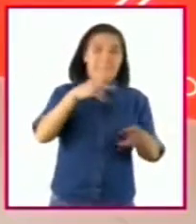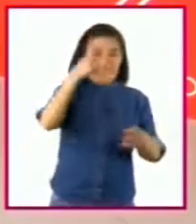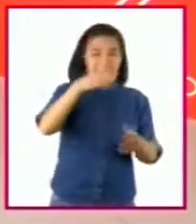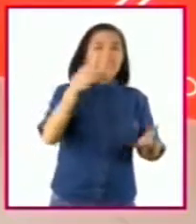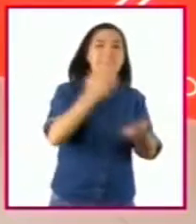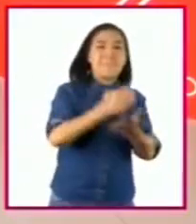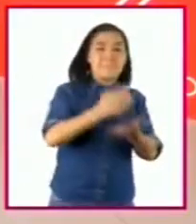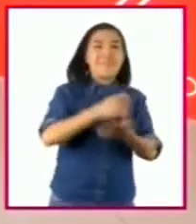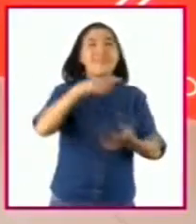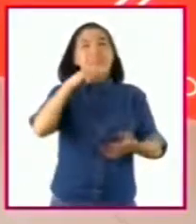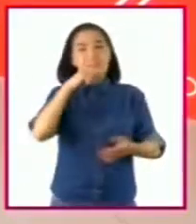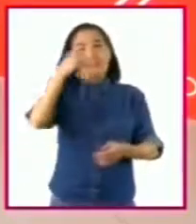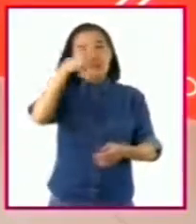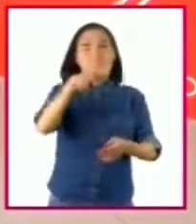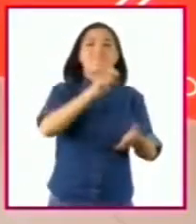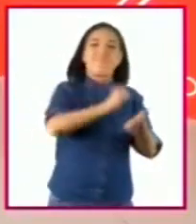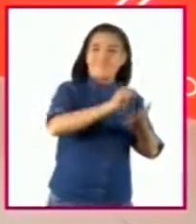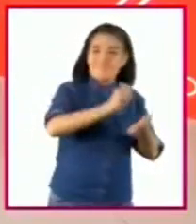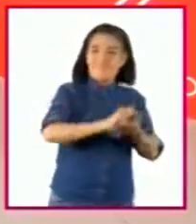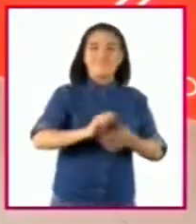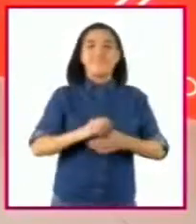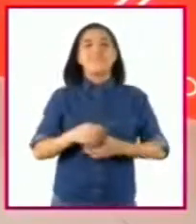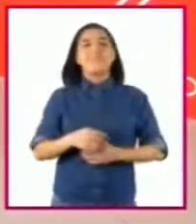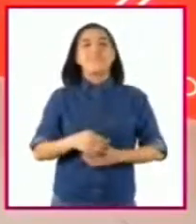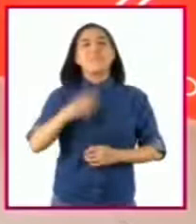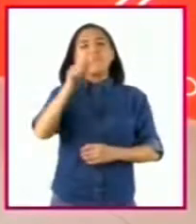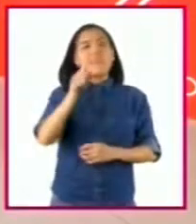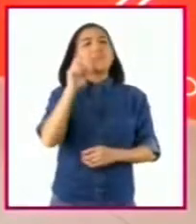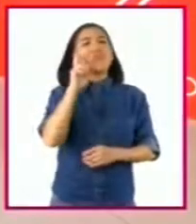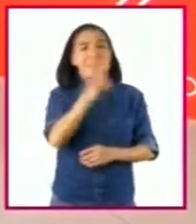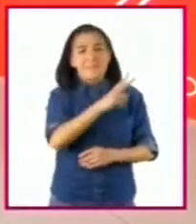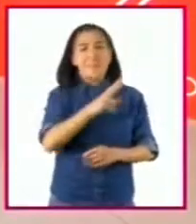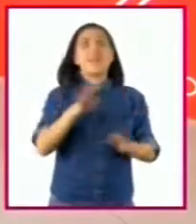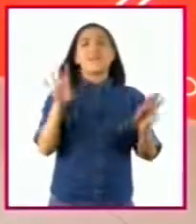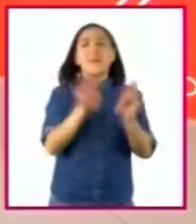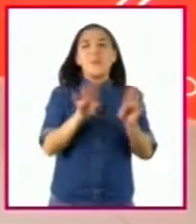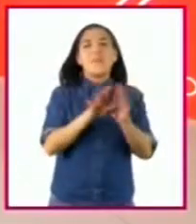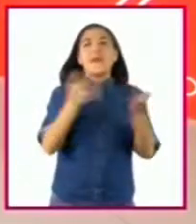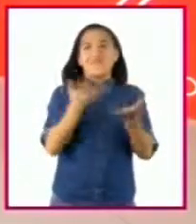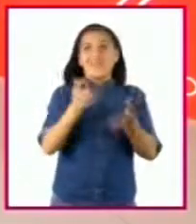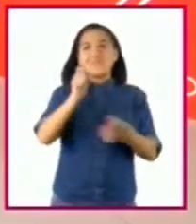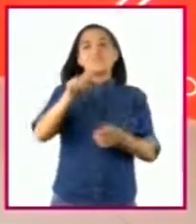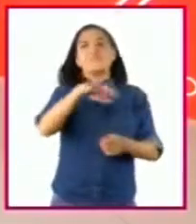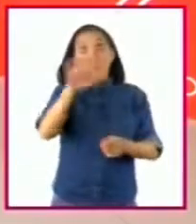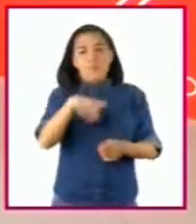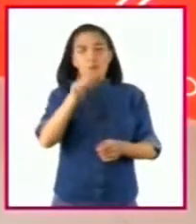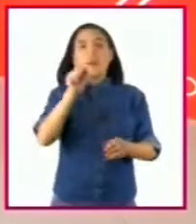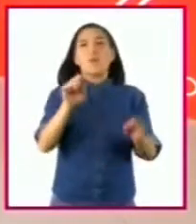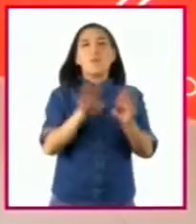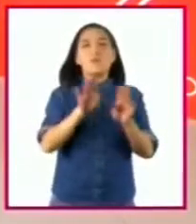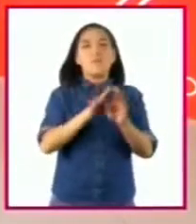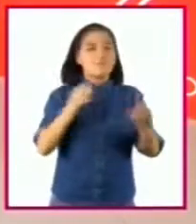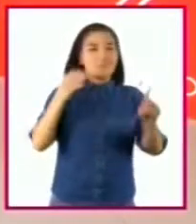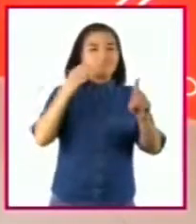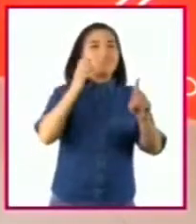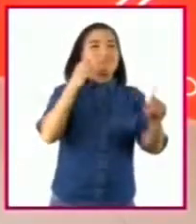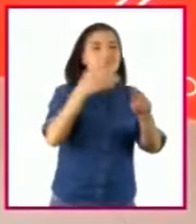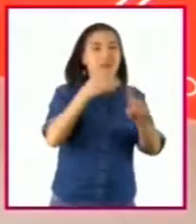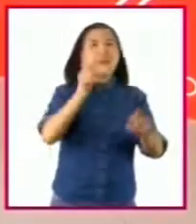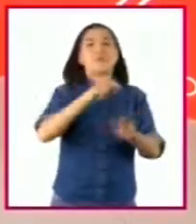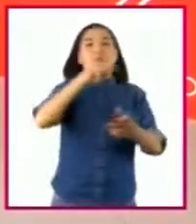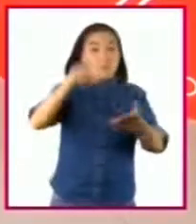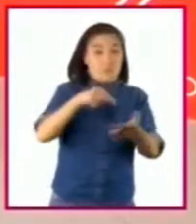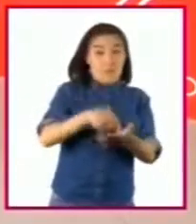cuaderno para hacer sus anotaciones. Observen detenidamente y busquen algunos de los elementos mencionados como